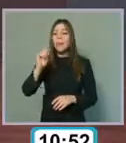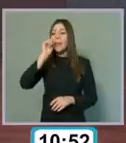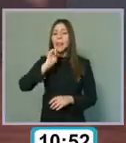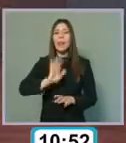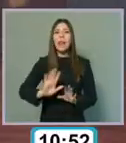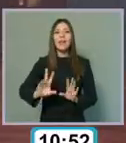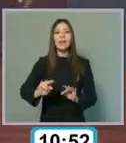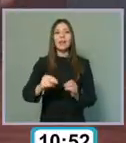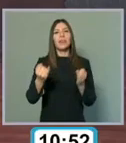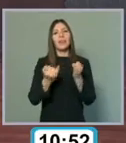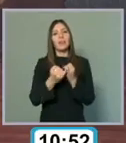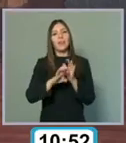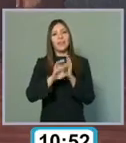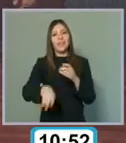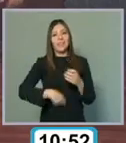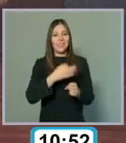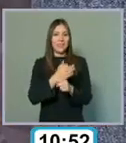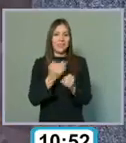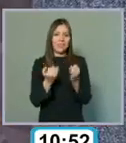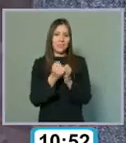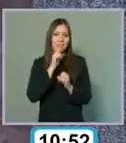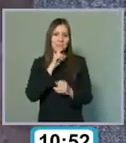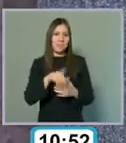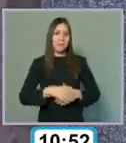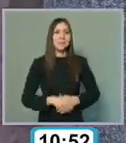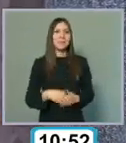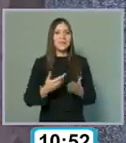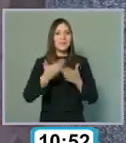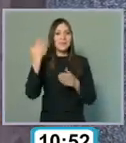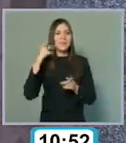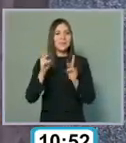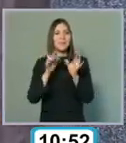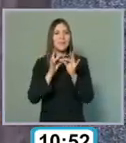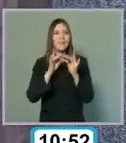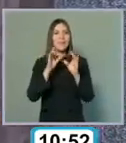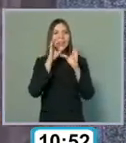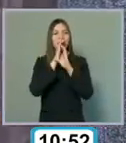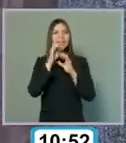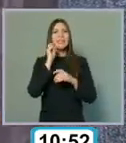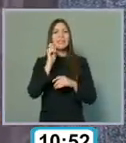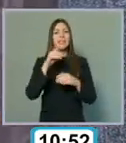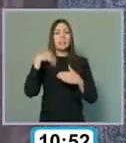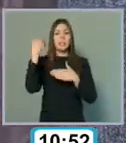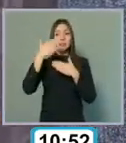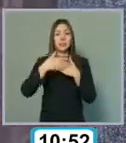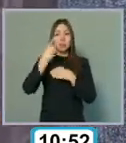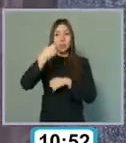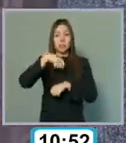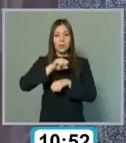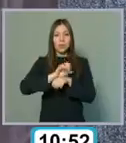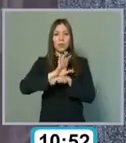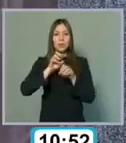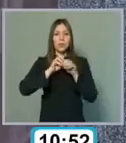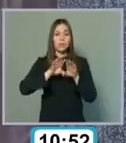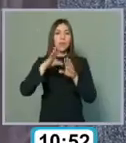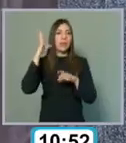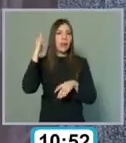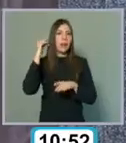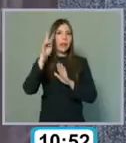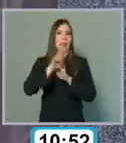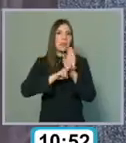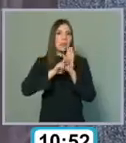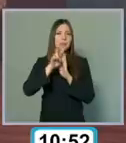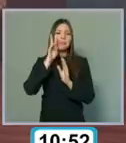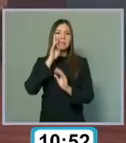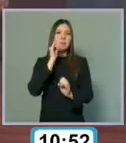diablo, sácale punta. Oye, y platicábamos del sencillo que están promocionando, que ya la próxima semana está en radio, el videoclip ya lo pueden ver a través de